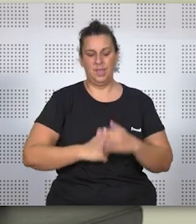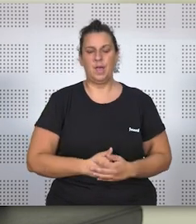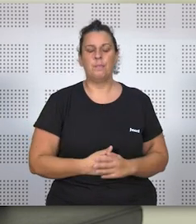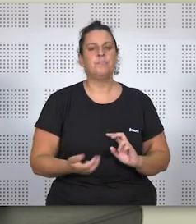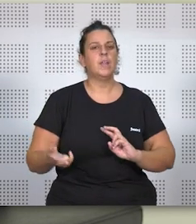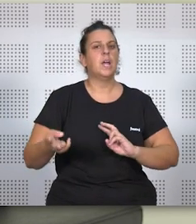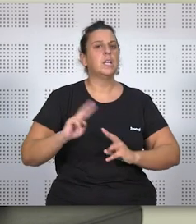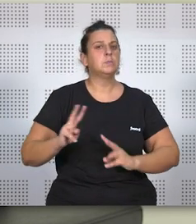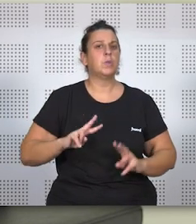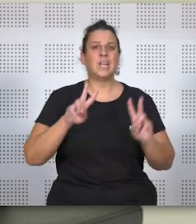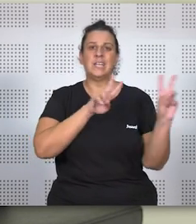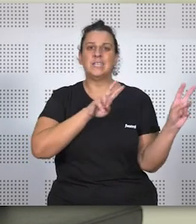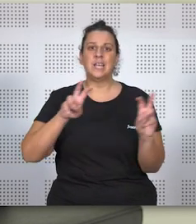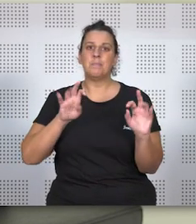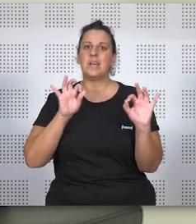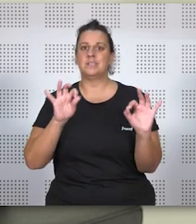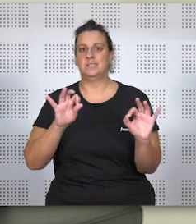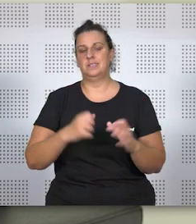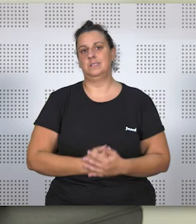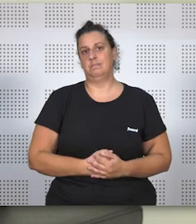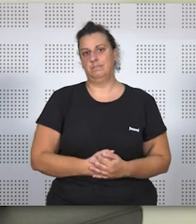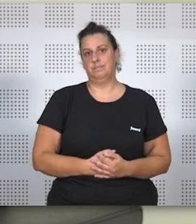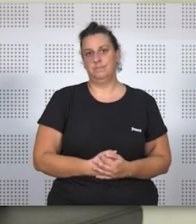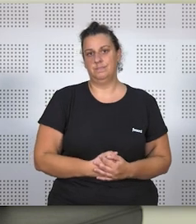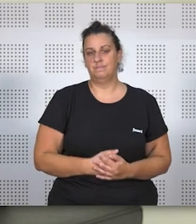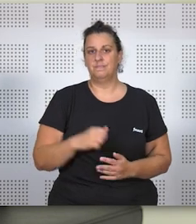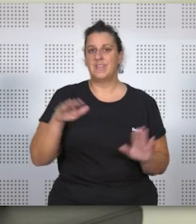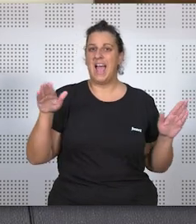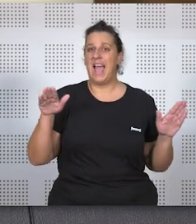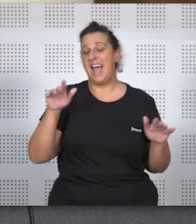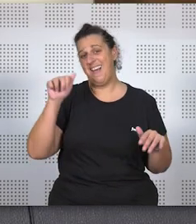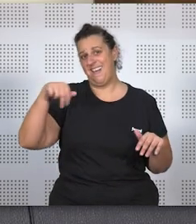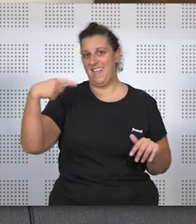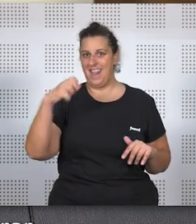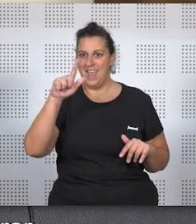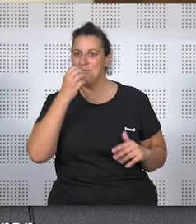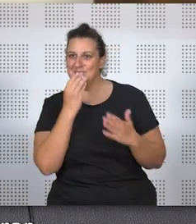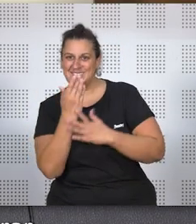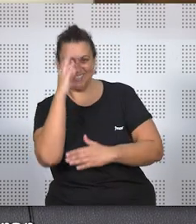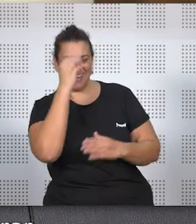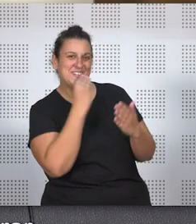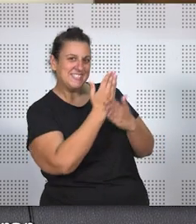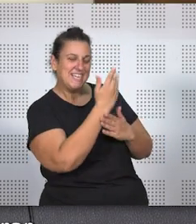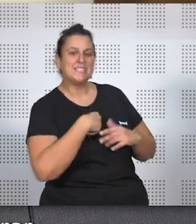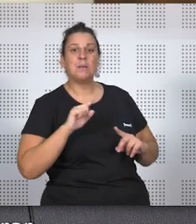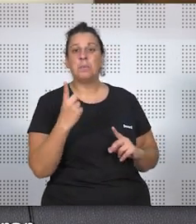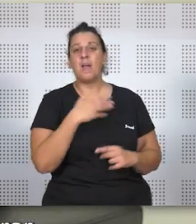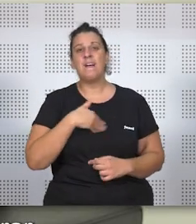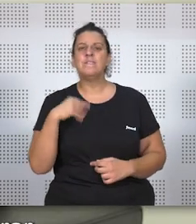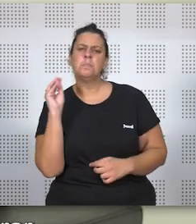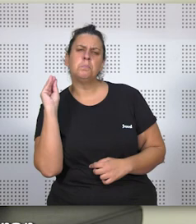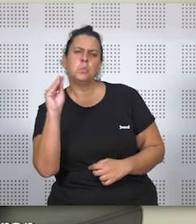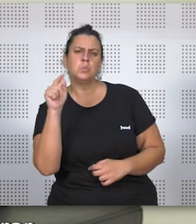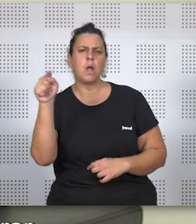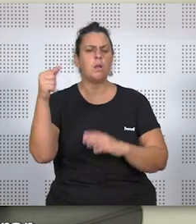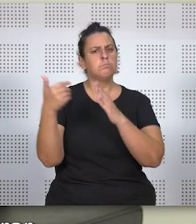nos va a responder una serie de cuestiones sobre este tema. Ángela, buenos días. En primer lugar te quería preguntar si nos